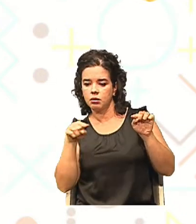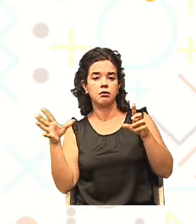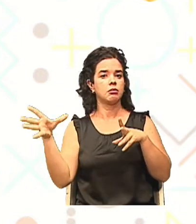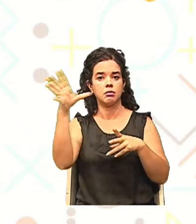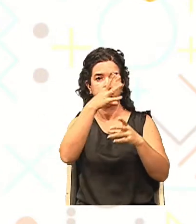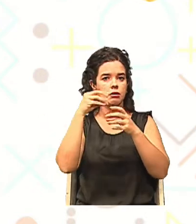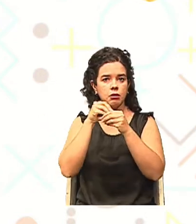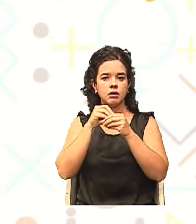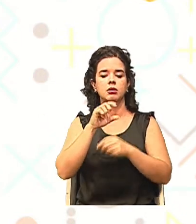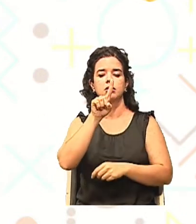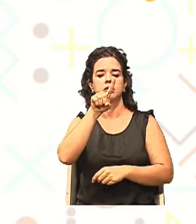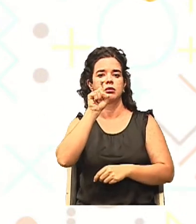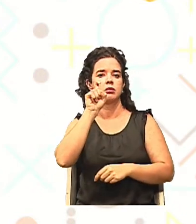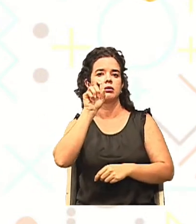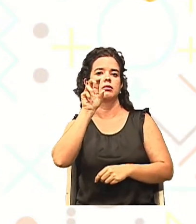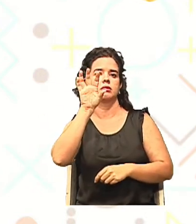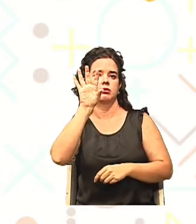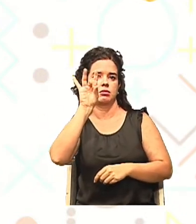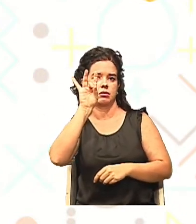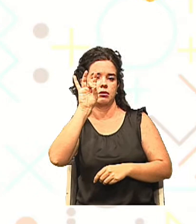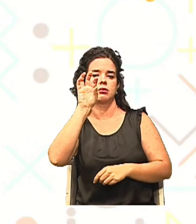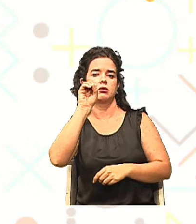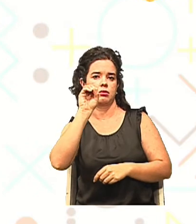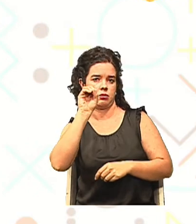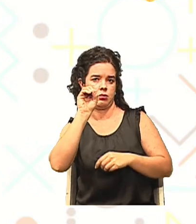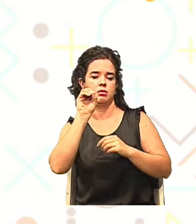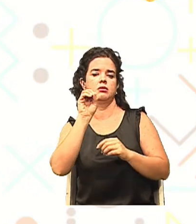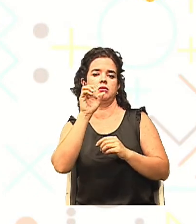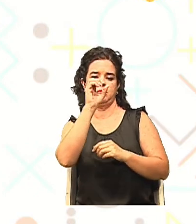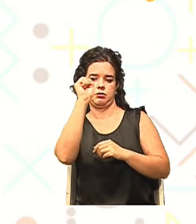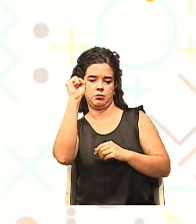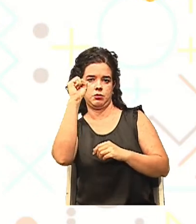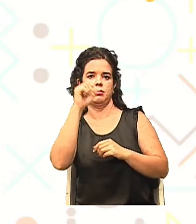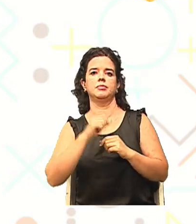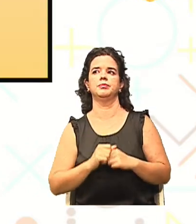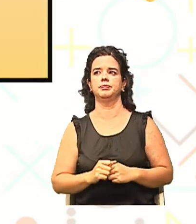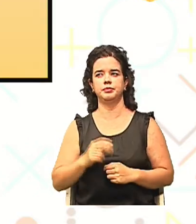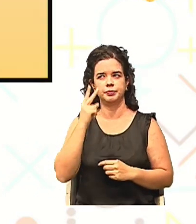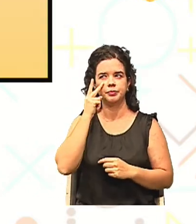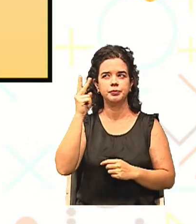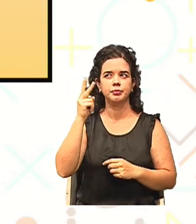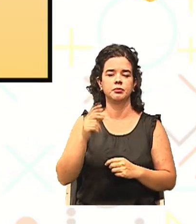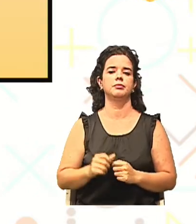180 grados. Observen detenidamente.